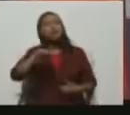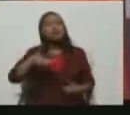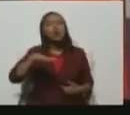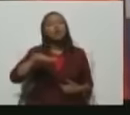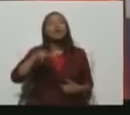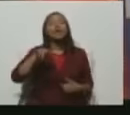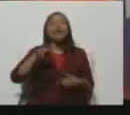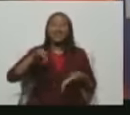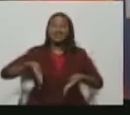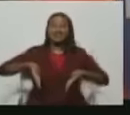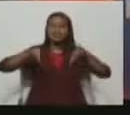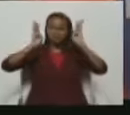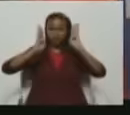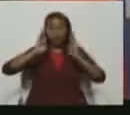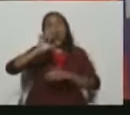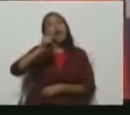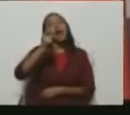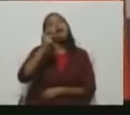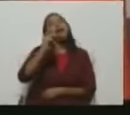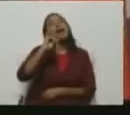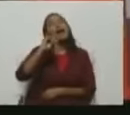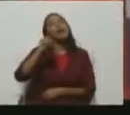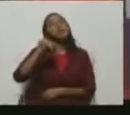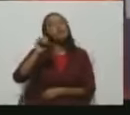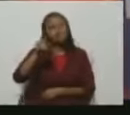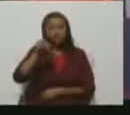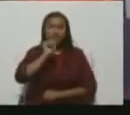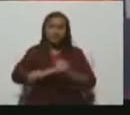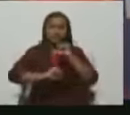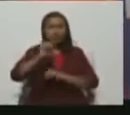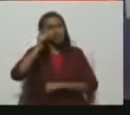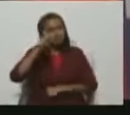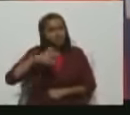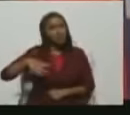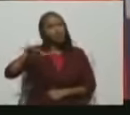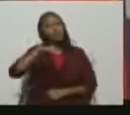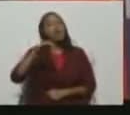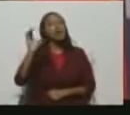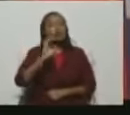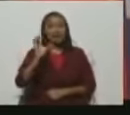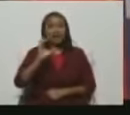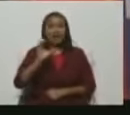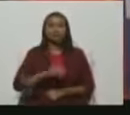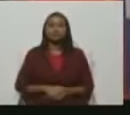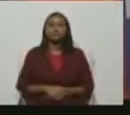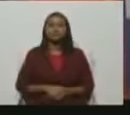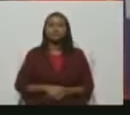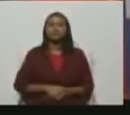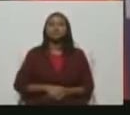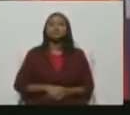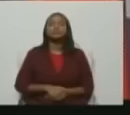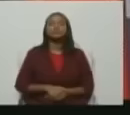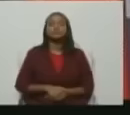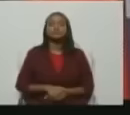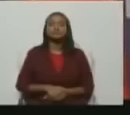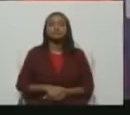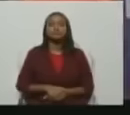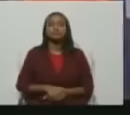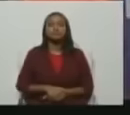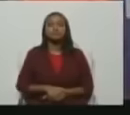Financiero Latino y en la sede defensorial delegada en el área metropolitana de Caracas, ubicada en Plaza Morelos.